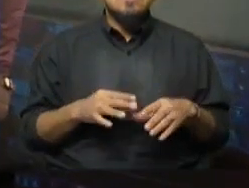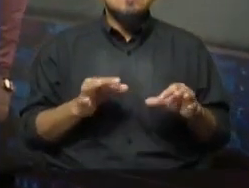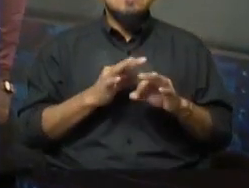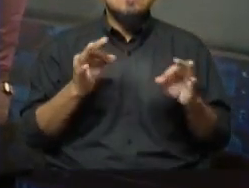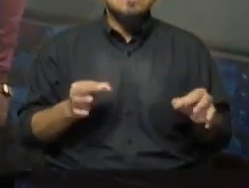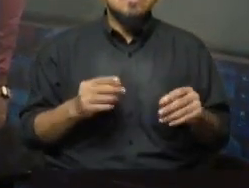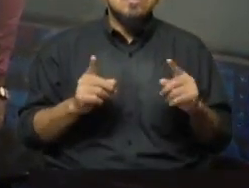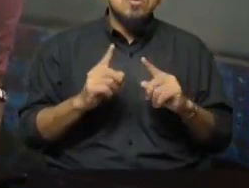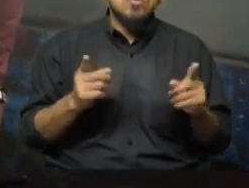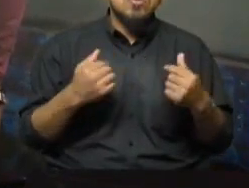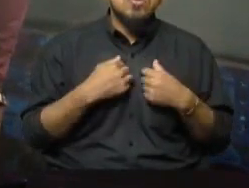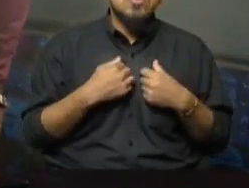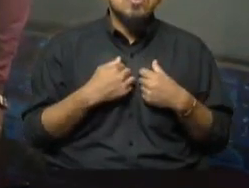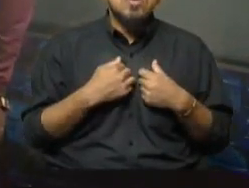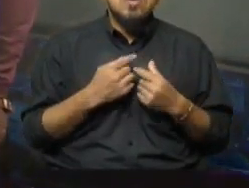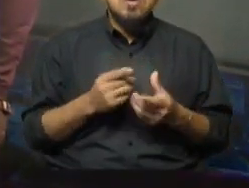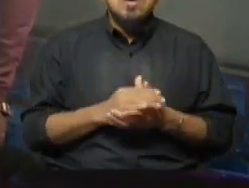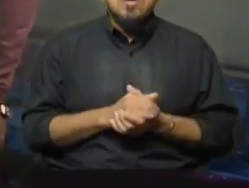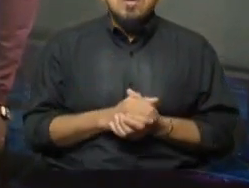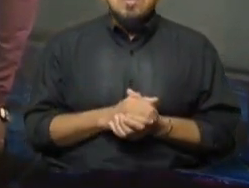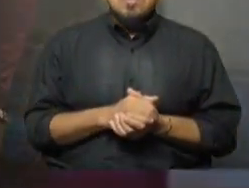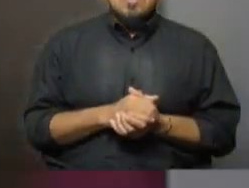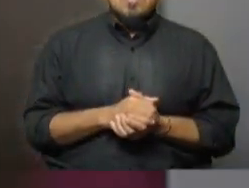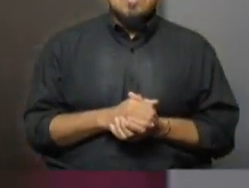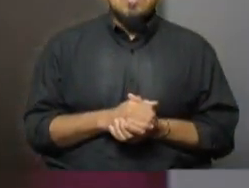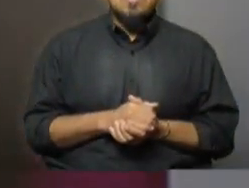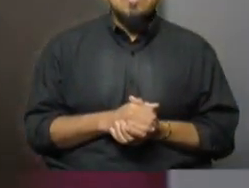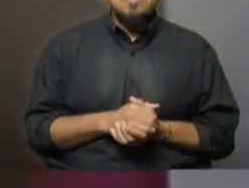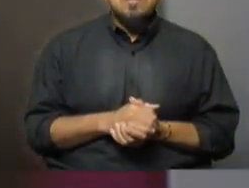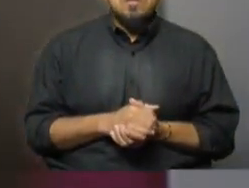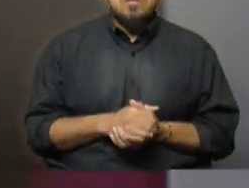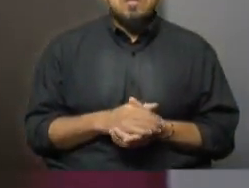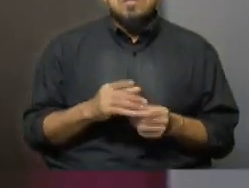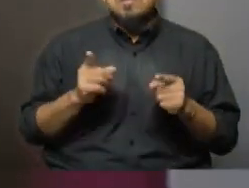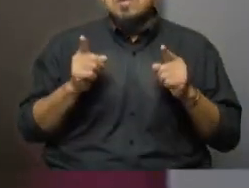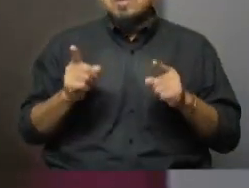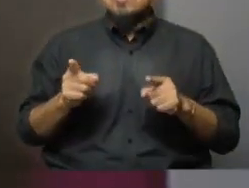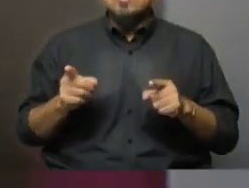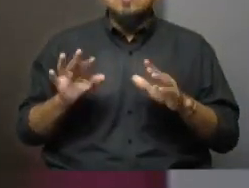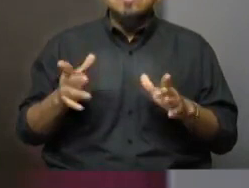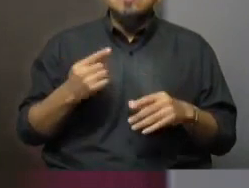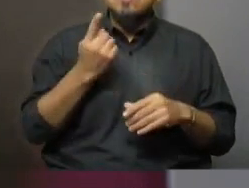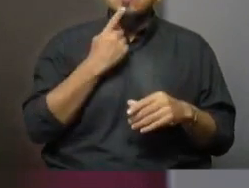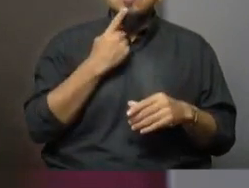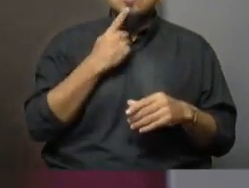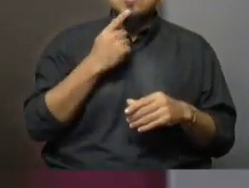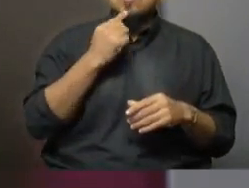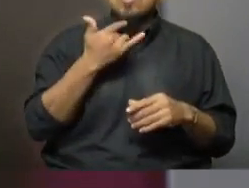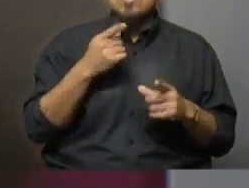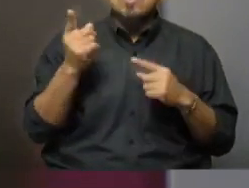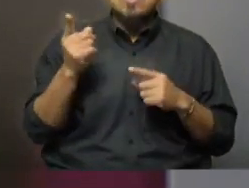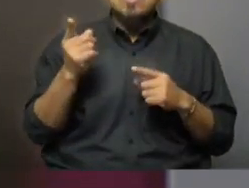lo deseado, ¿no? Lo deseado, bueno, es que en realidad entidad. Eso fue producto de la disposición política, por ejemplo, por